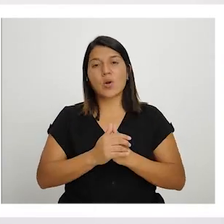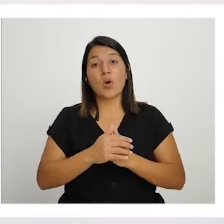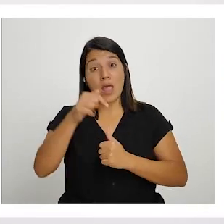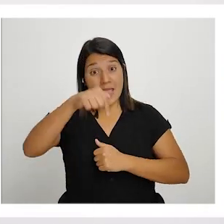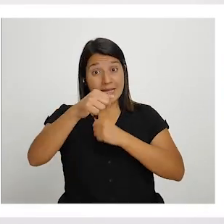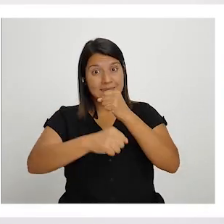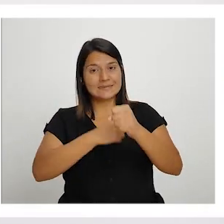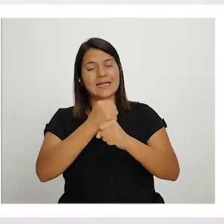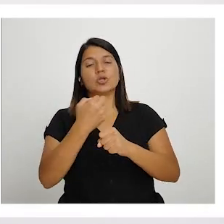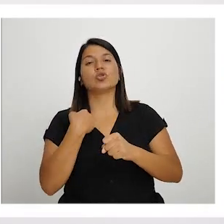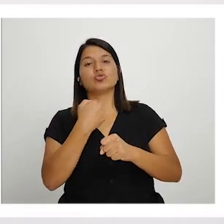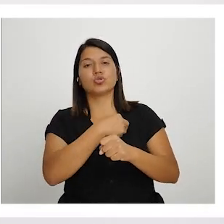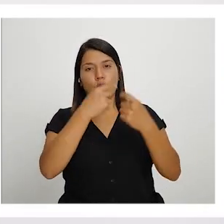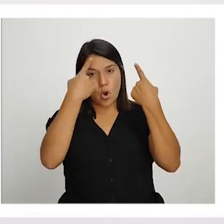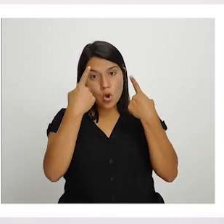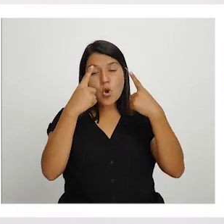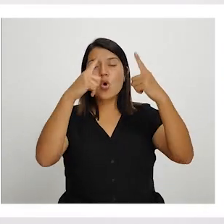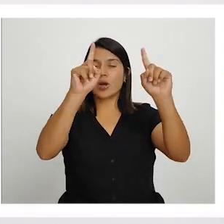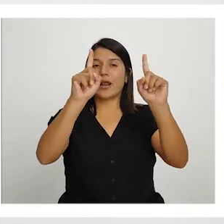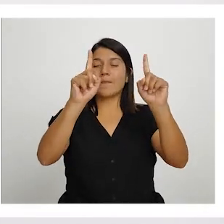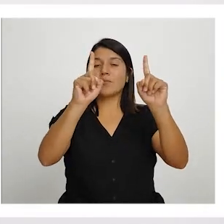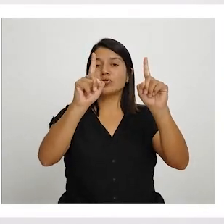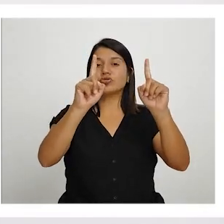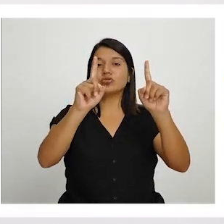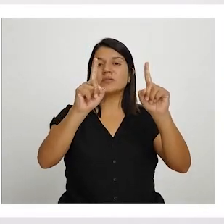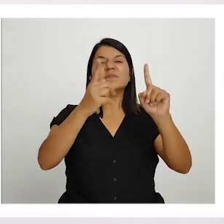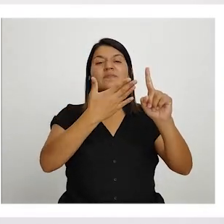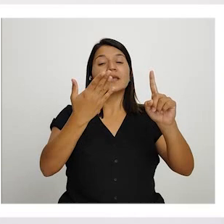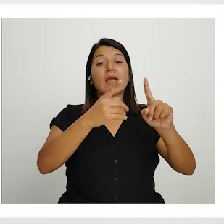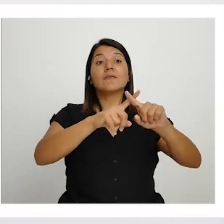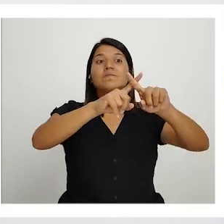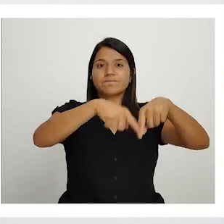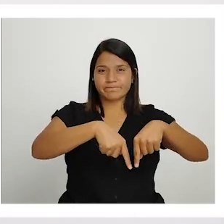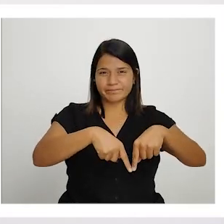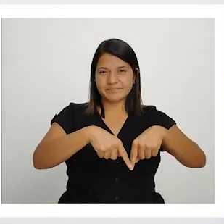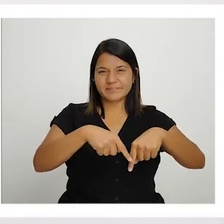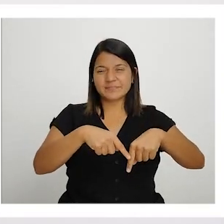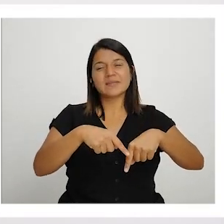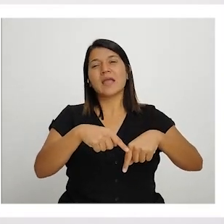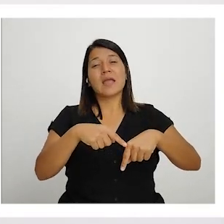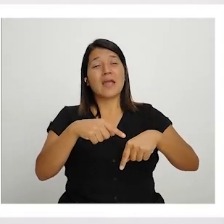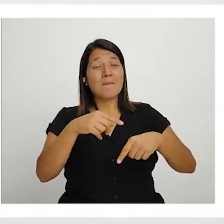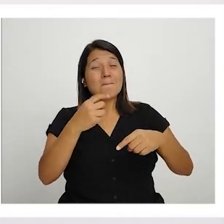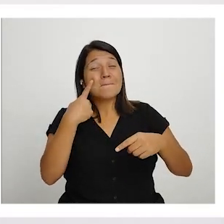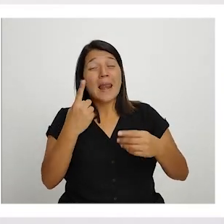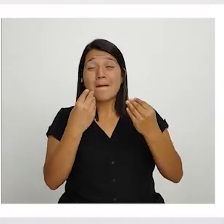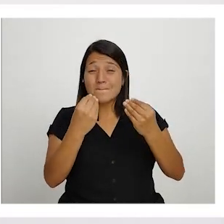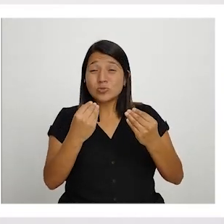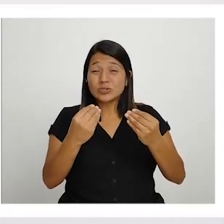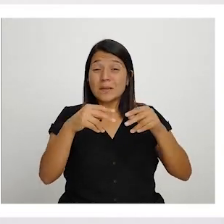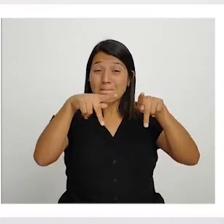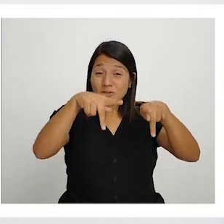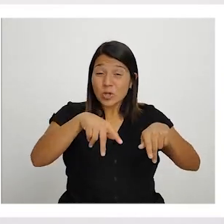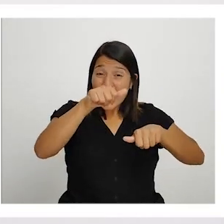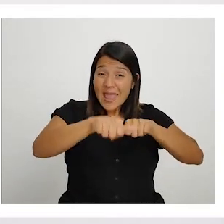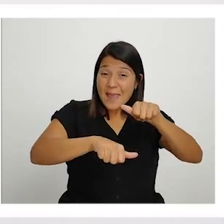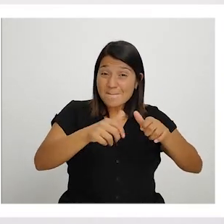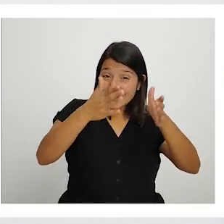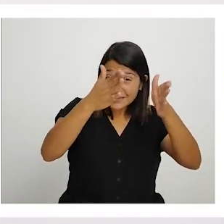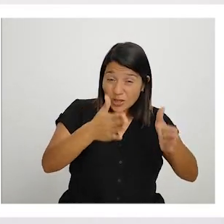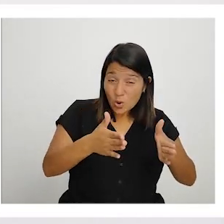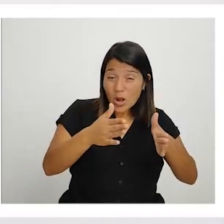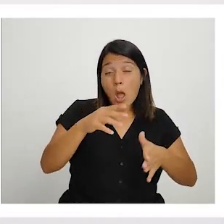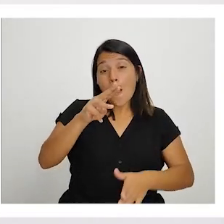año logramos consolidar la eliminación o la quitada de la espalda de los emprendedores y de las micro, pequeñas,